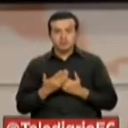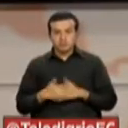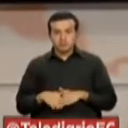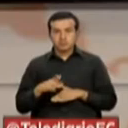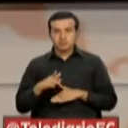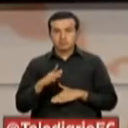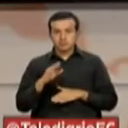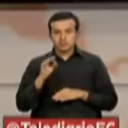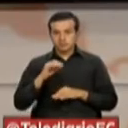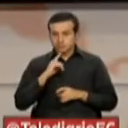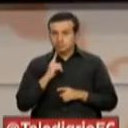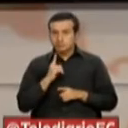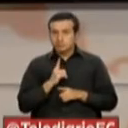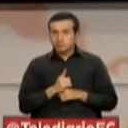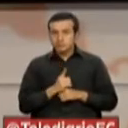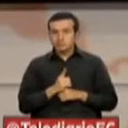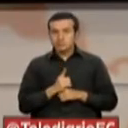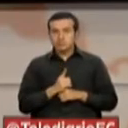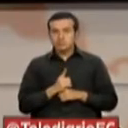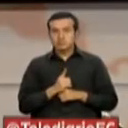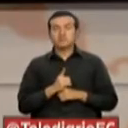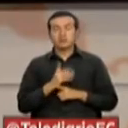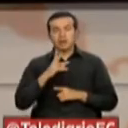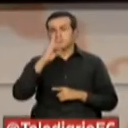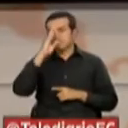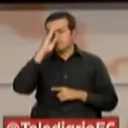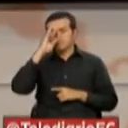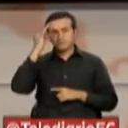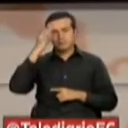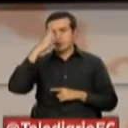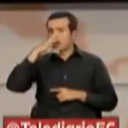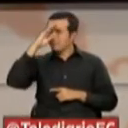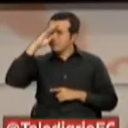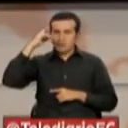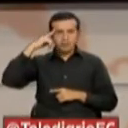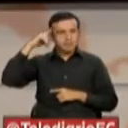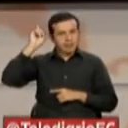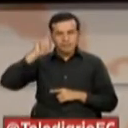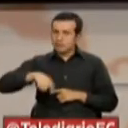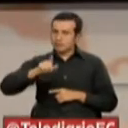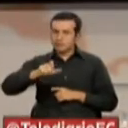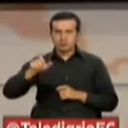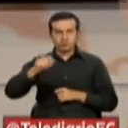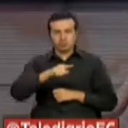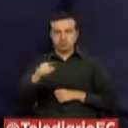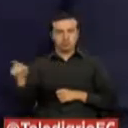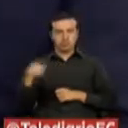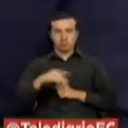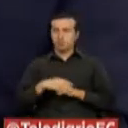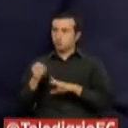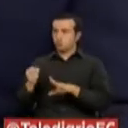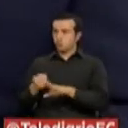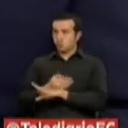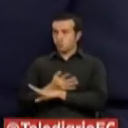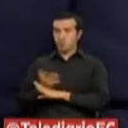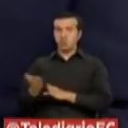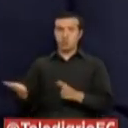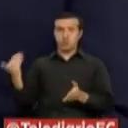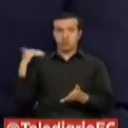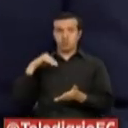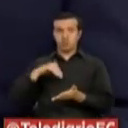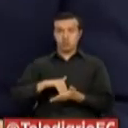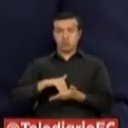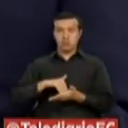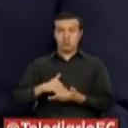queden ya una moraleja para que no se vuelvan a hacer, y eso es lo que se busca. Entonces, verdaderamente... ¿Recomienda usted entonces volver a la